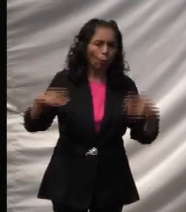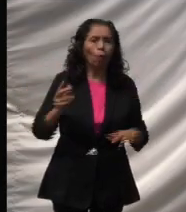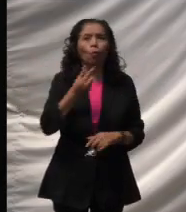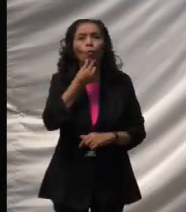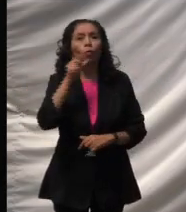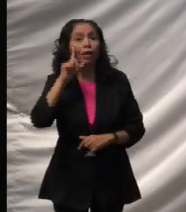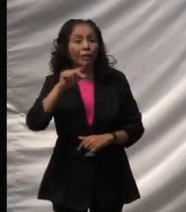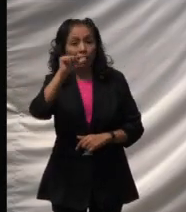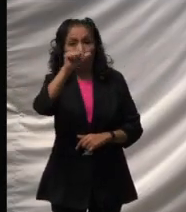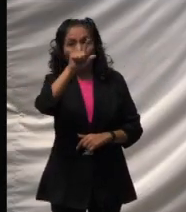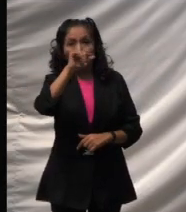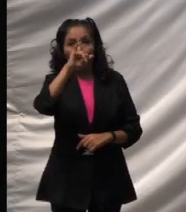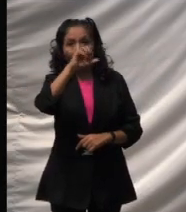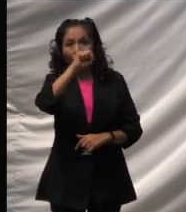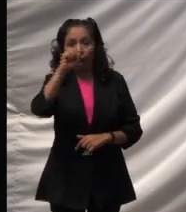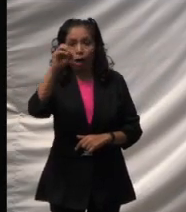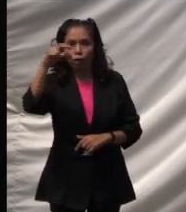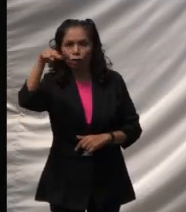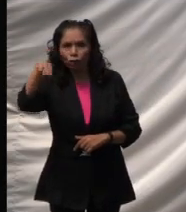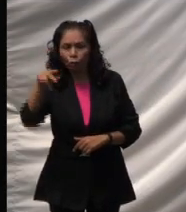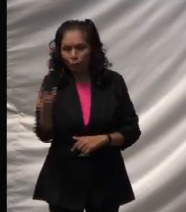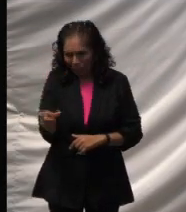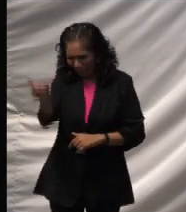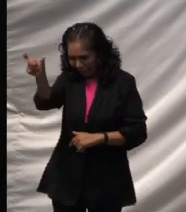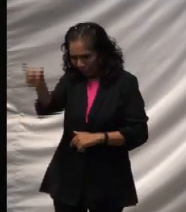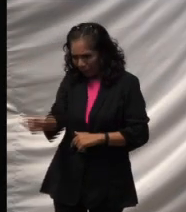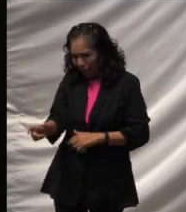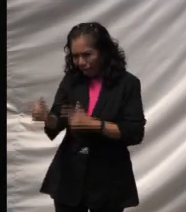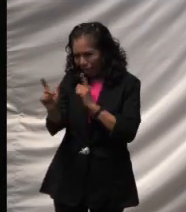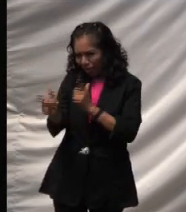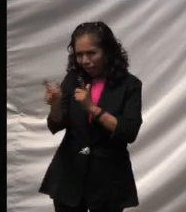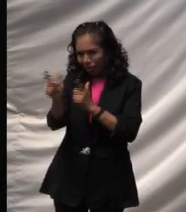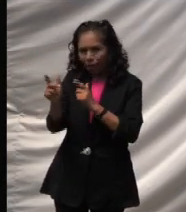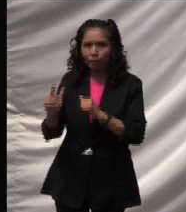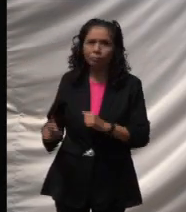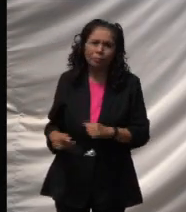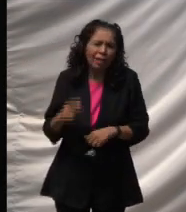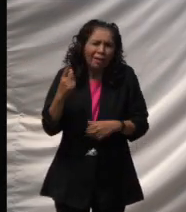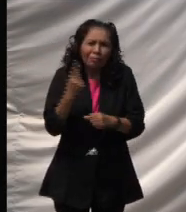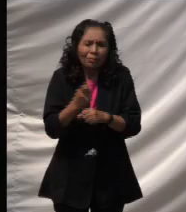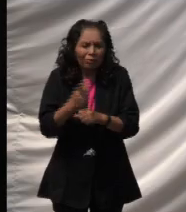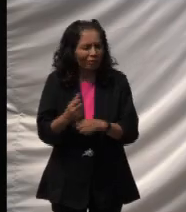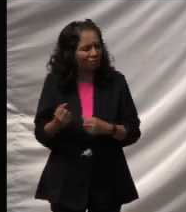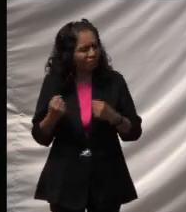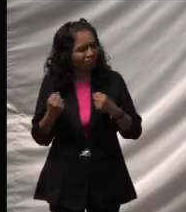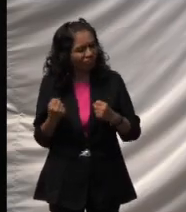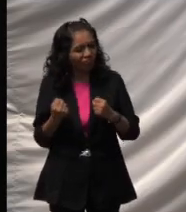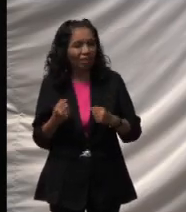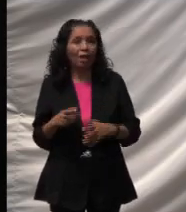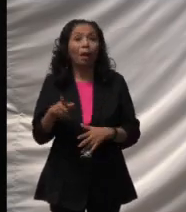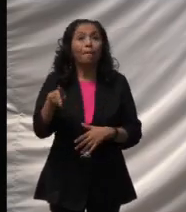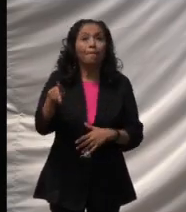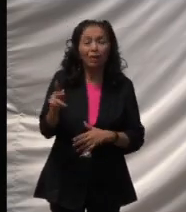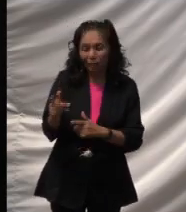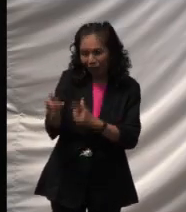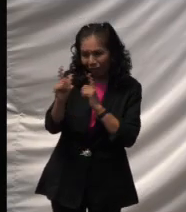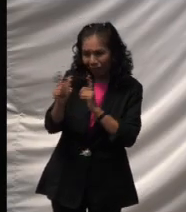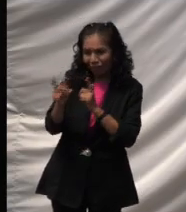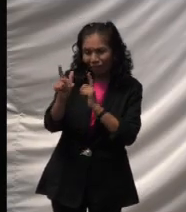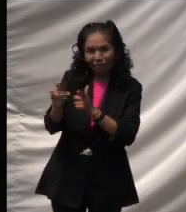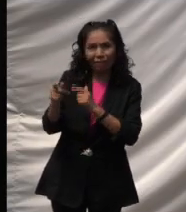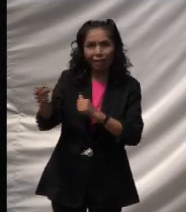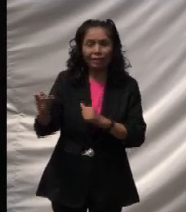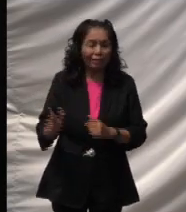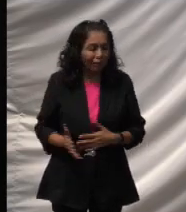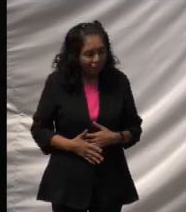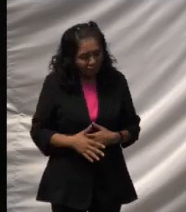llamada Allison a la que le hacían bullying por su aspecto. A ella al principio no le afectó, pero gracias a las burlas, ella se comenzó a comparar